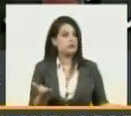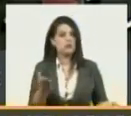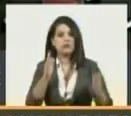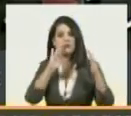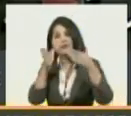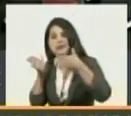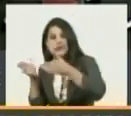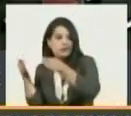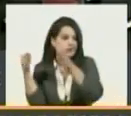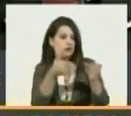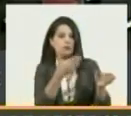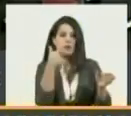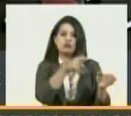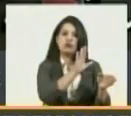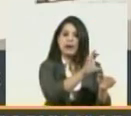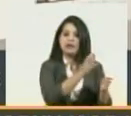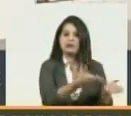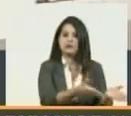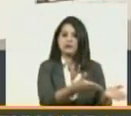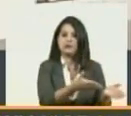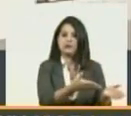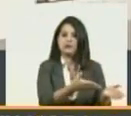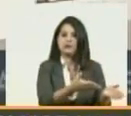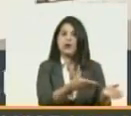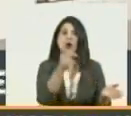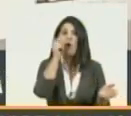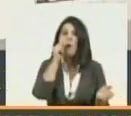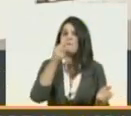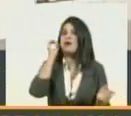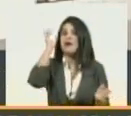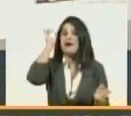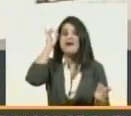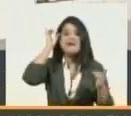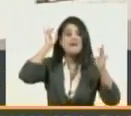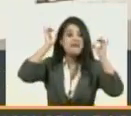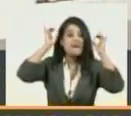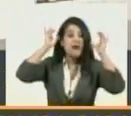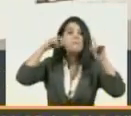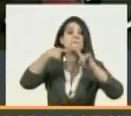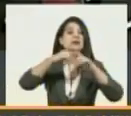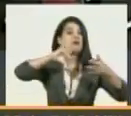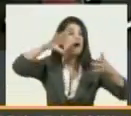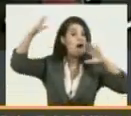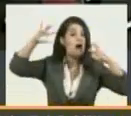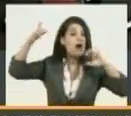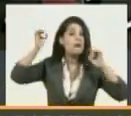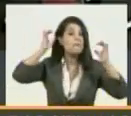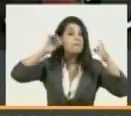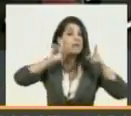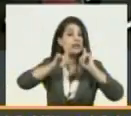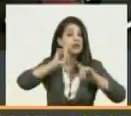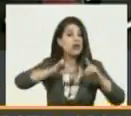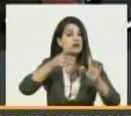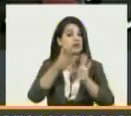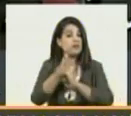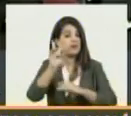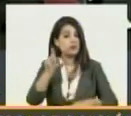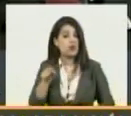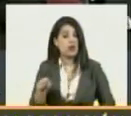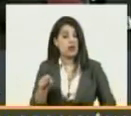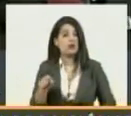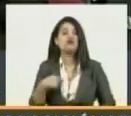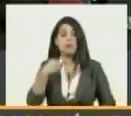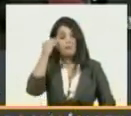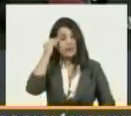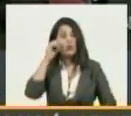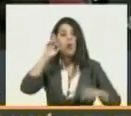país. Y no solamente a decir lo que ha dicho, a inventar y a mentir sobre Venezuela. Yo espero cara a cara